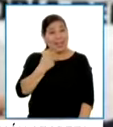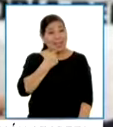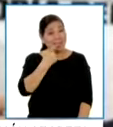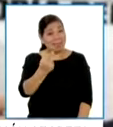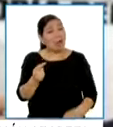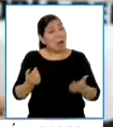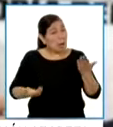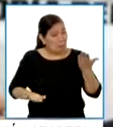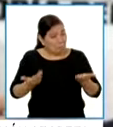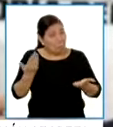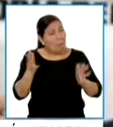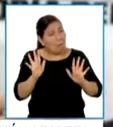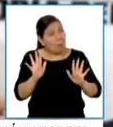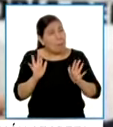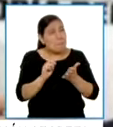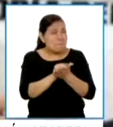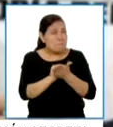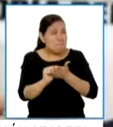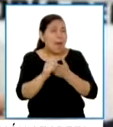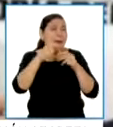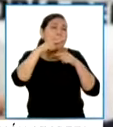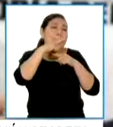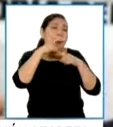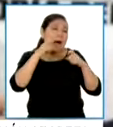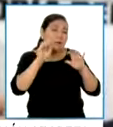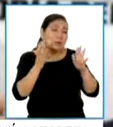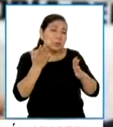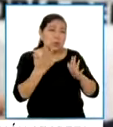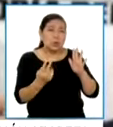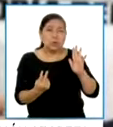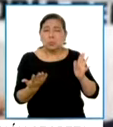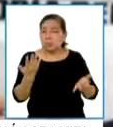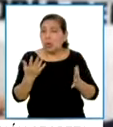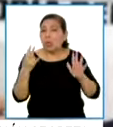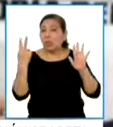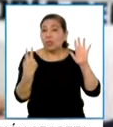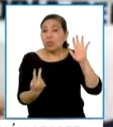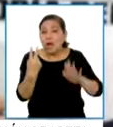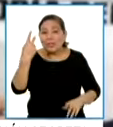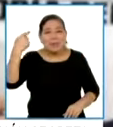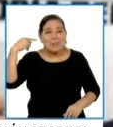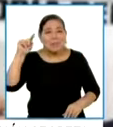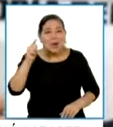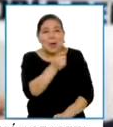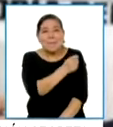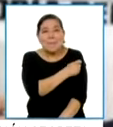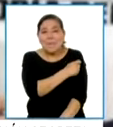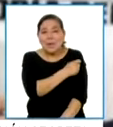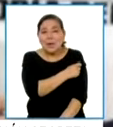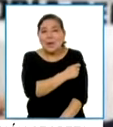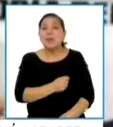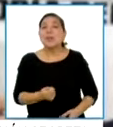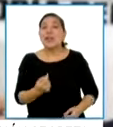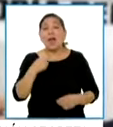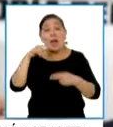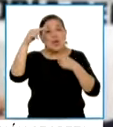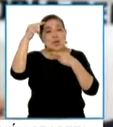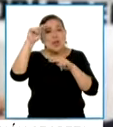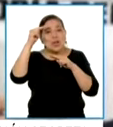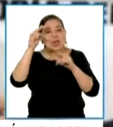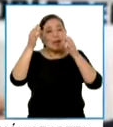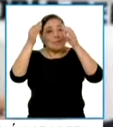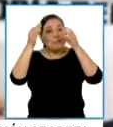que probablemente para marzo podrían llegar 12 millones de vacunas. Esto sería una estupenda noticia si se